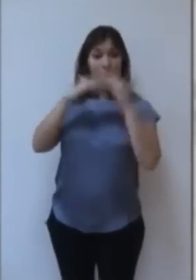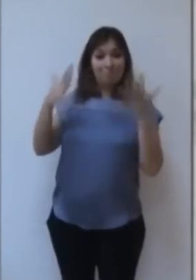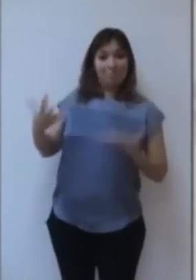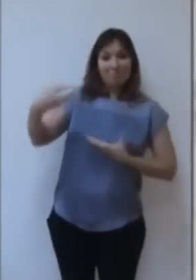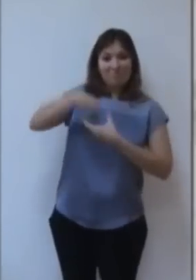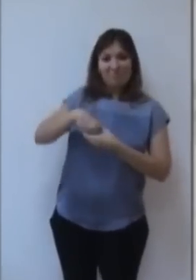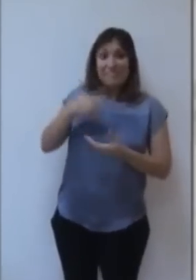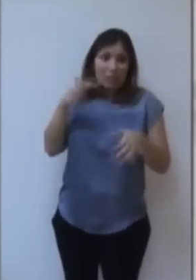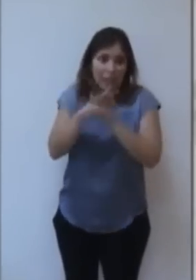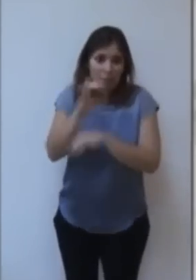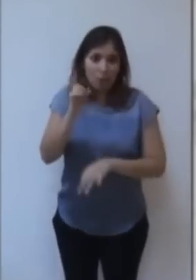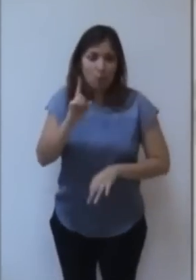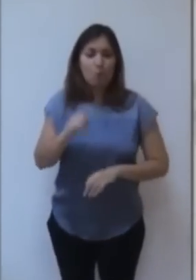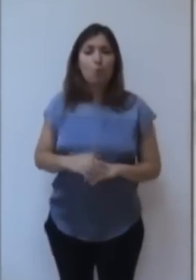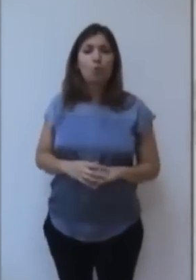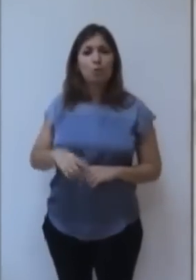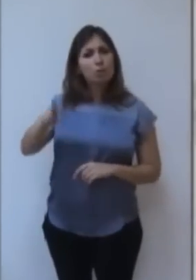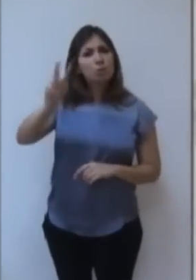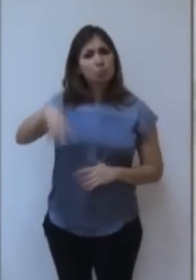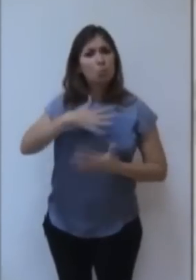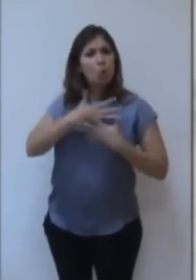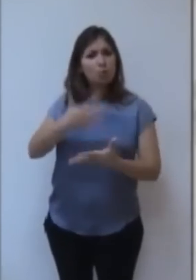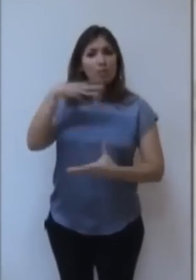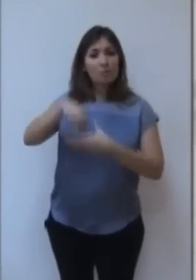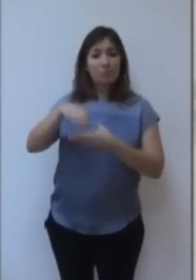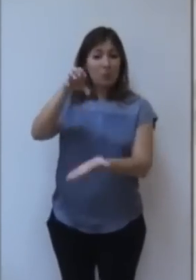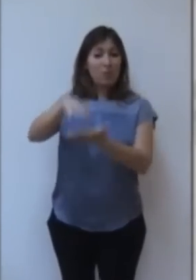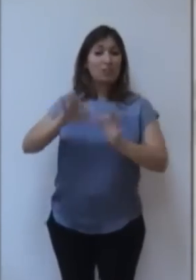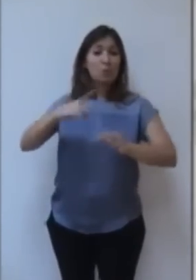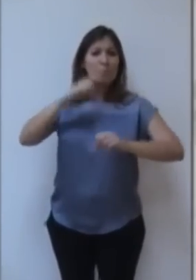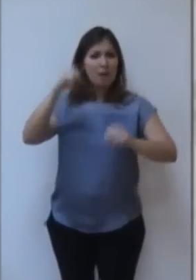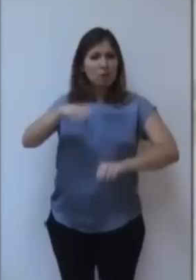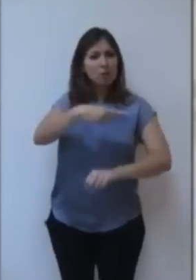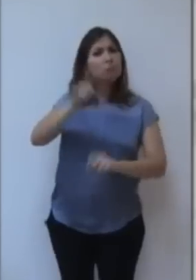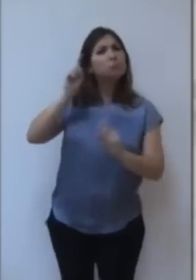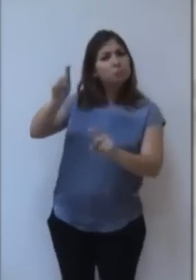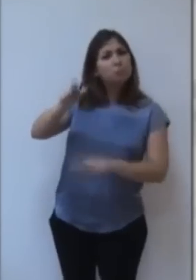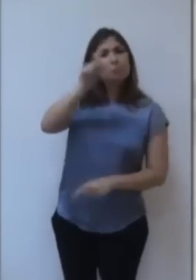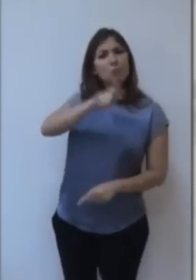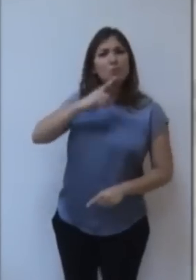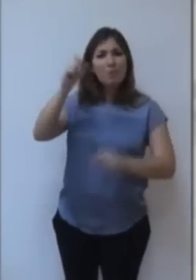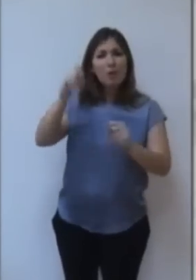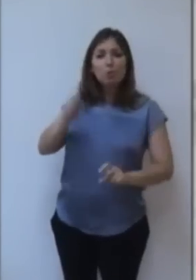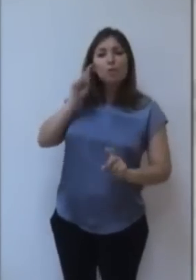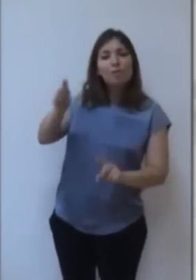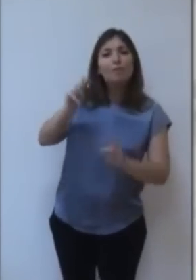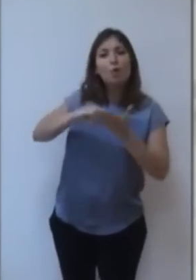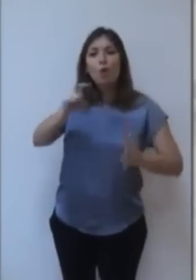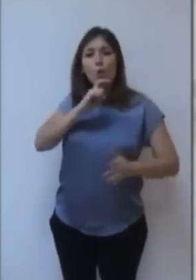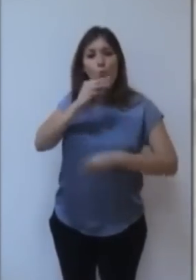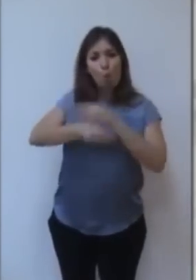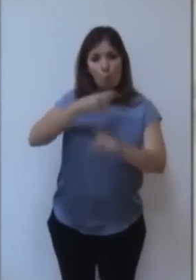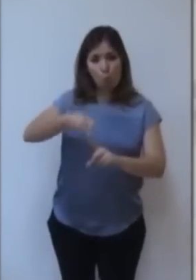me equivoco, y él es voluntario en un centro de mayores y enseña a personas mayores a usar las nuevas tecnologías,